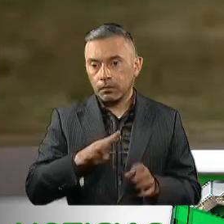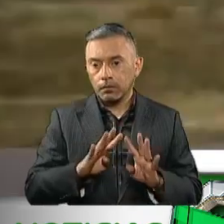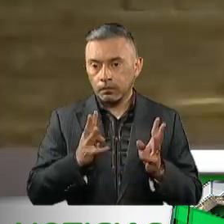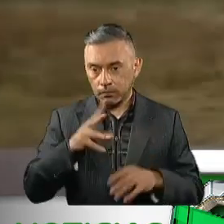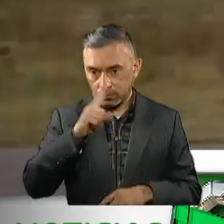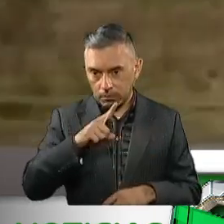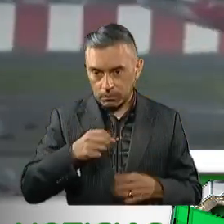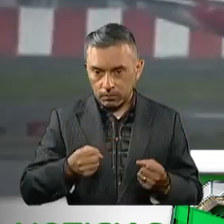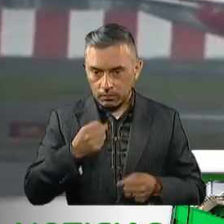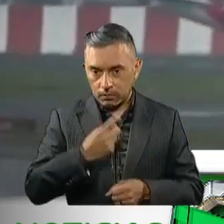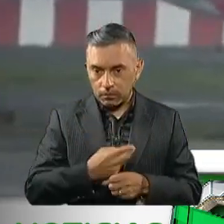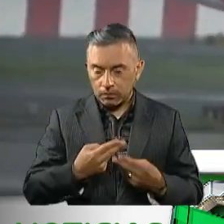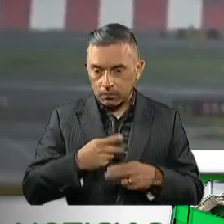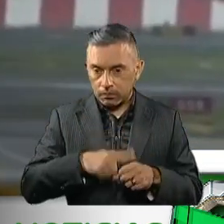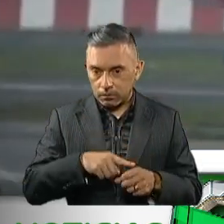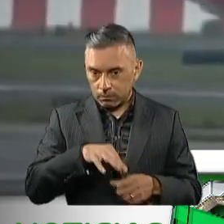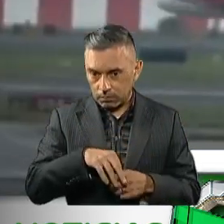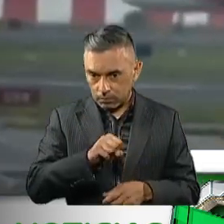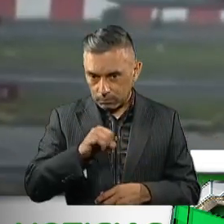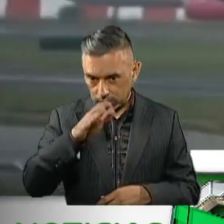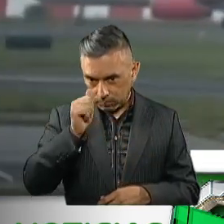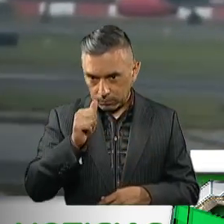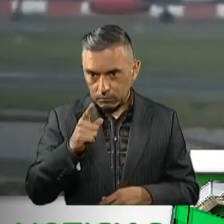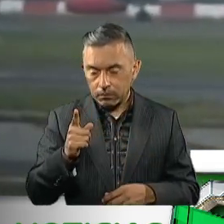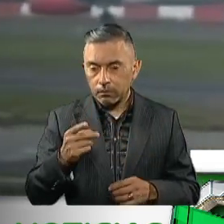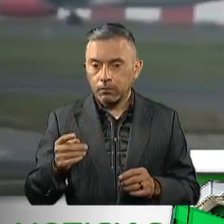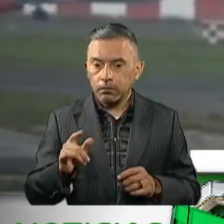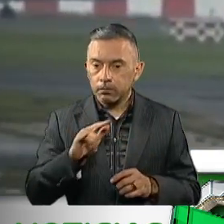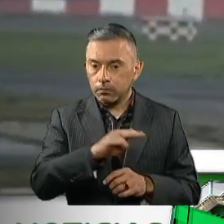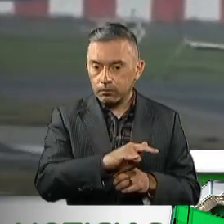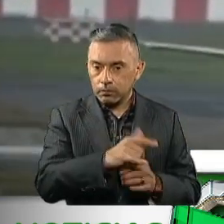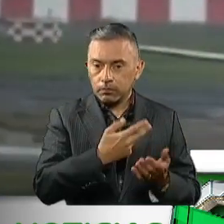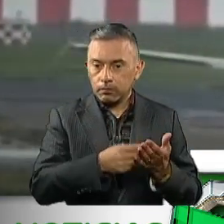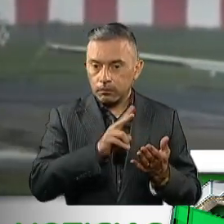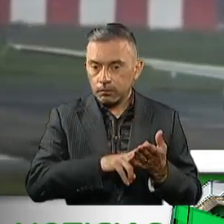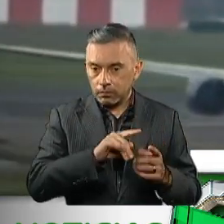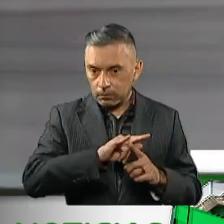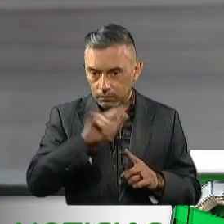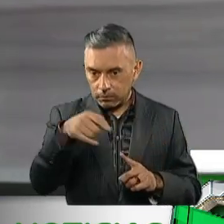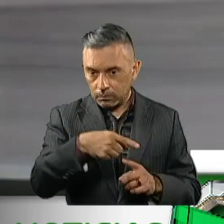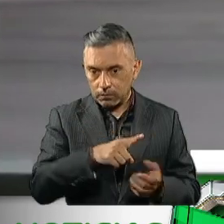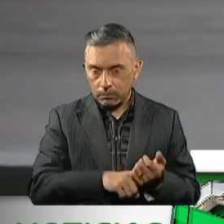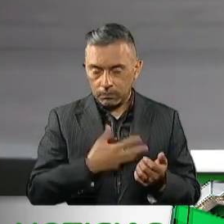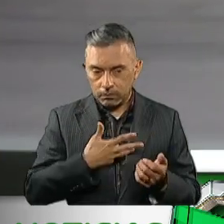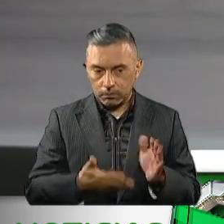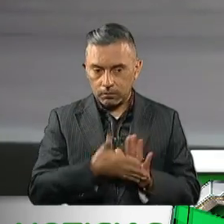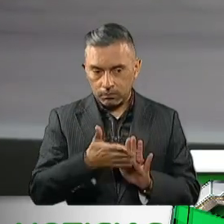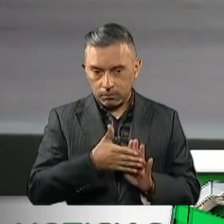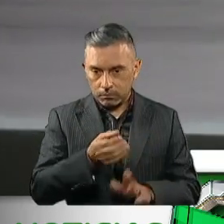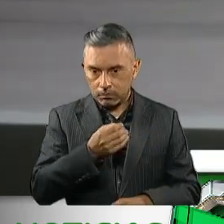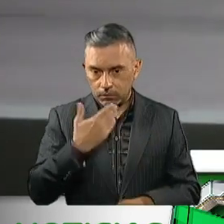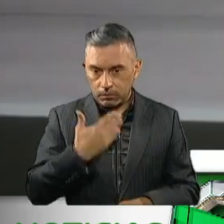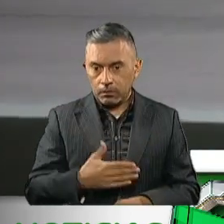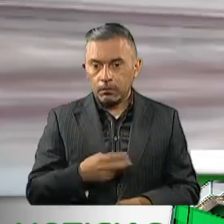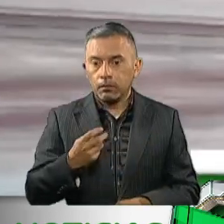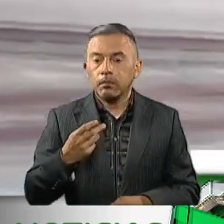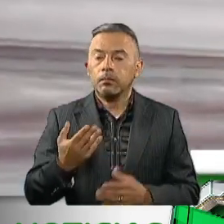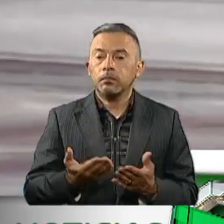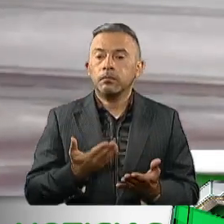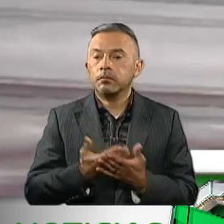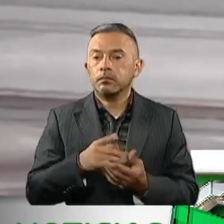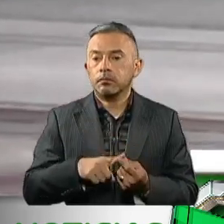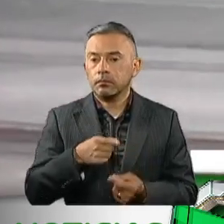Seguridad Nacional y que los aeropuertos de conexión cuenten con la infraestructura adecuada. Esta propuesta será dictaminada por la